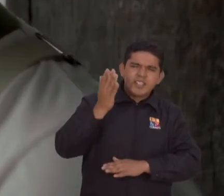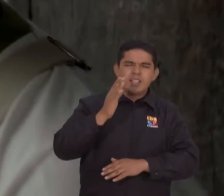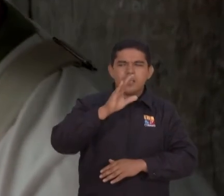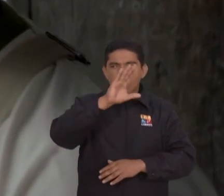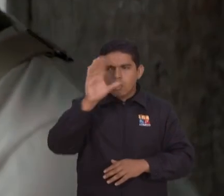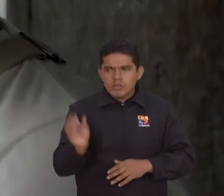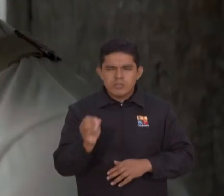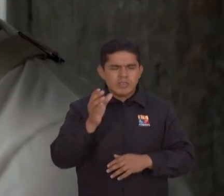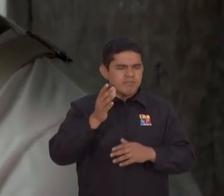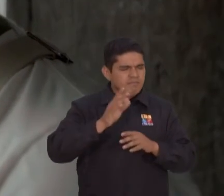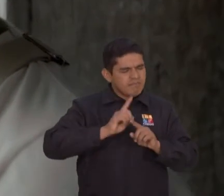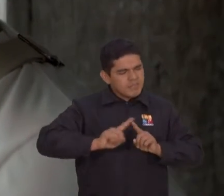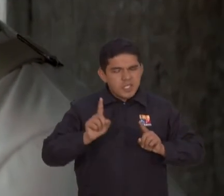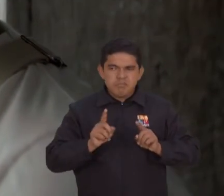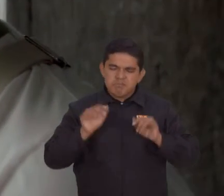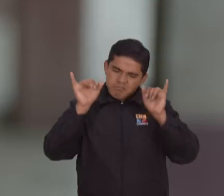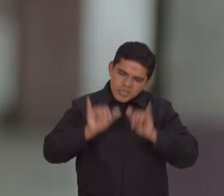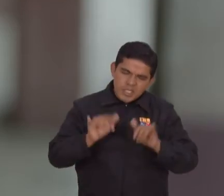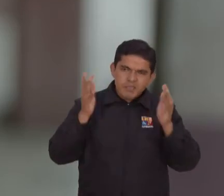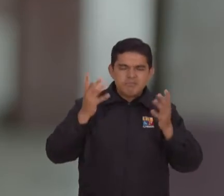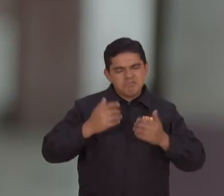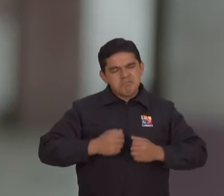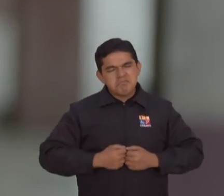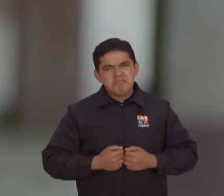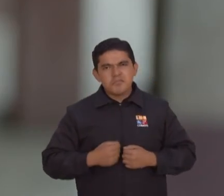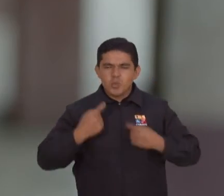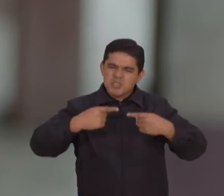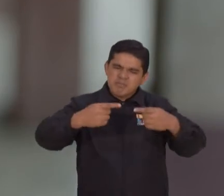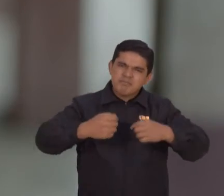pero podría quedarme unos días más.